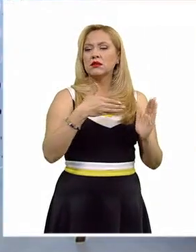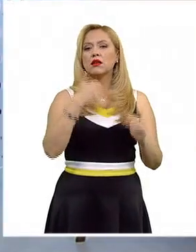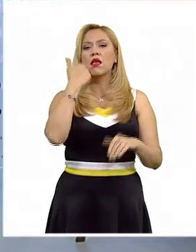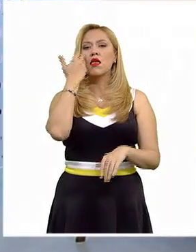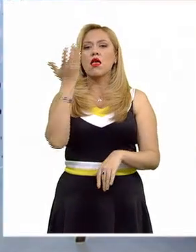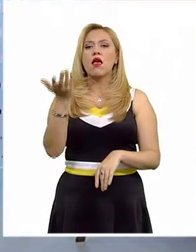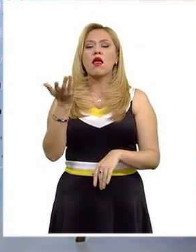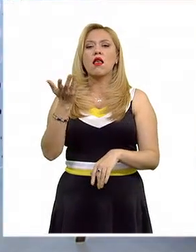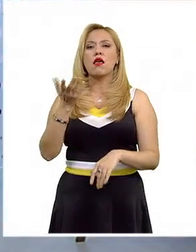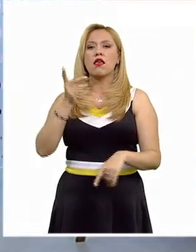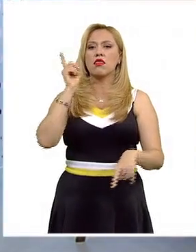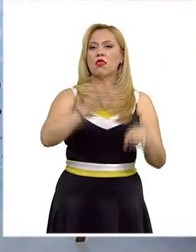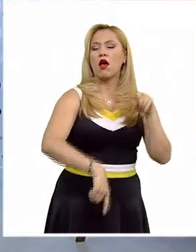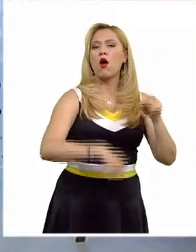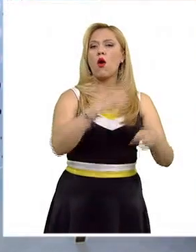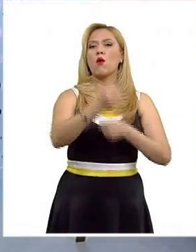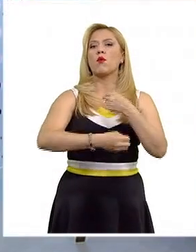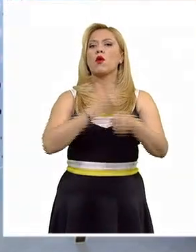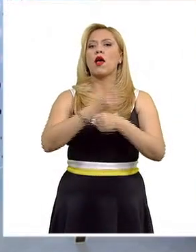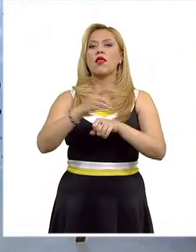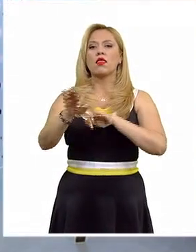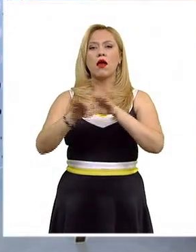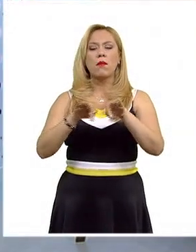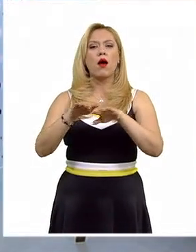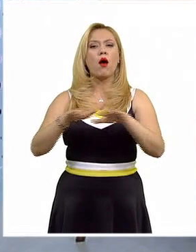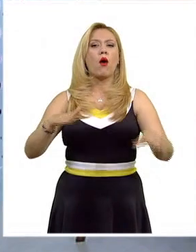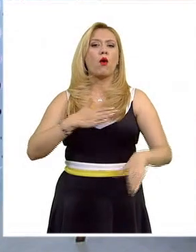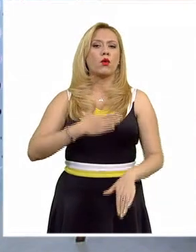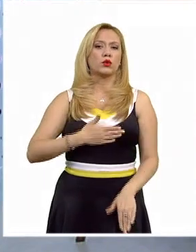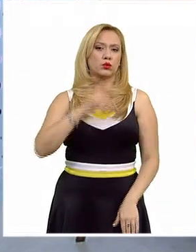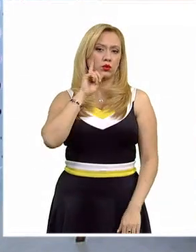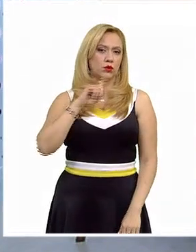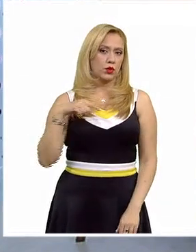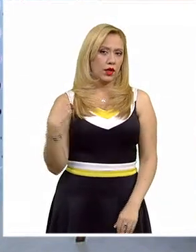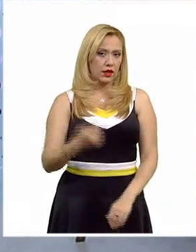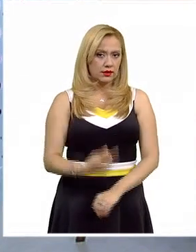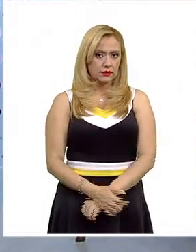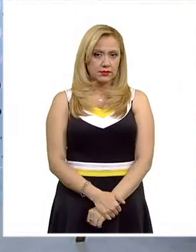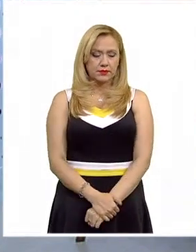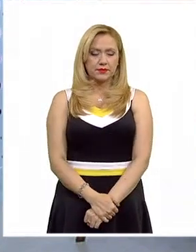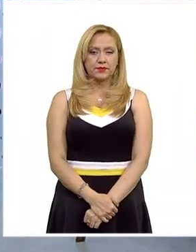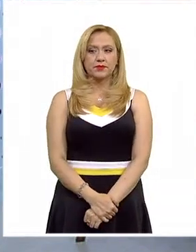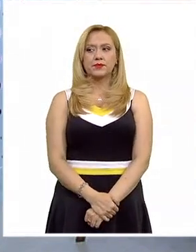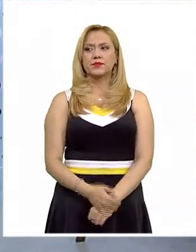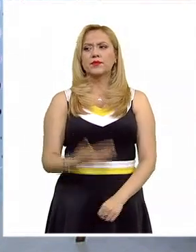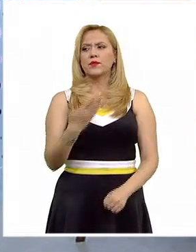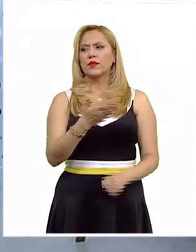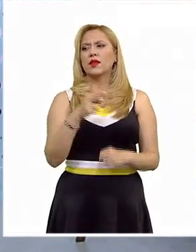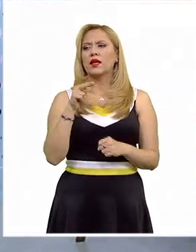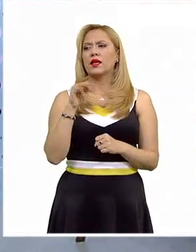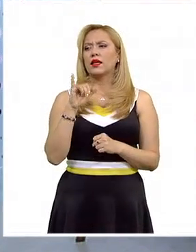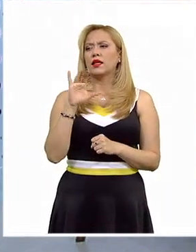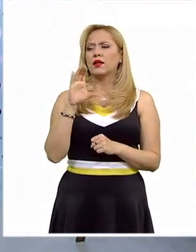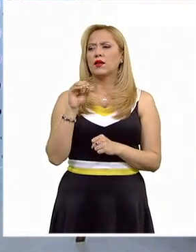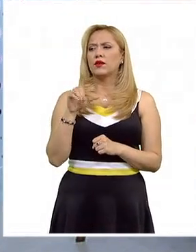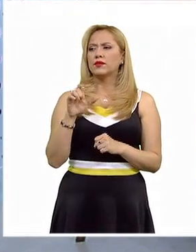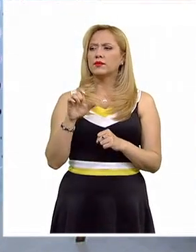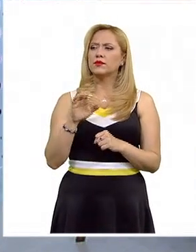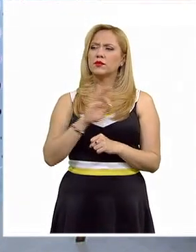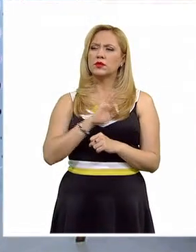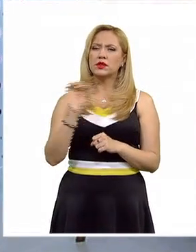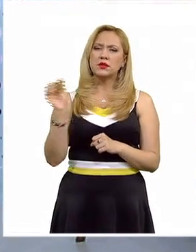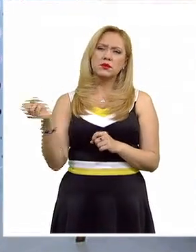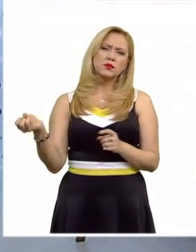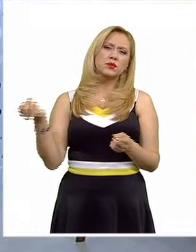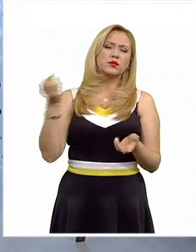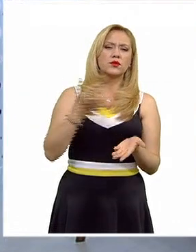eliminar las oportunidades laborales equitativas de las mujeres. Claro. Y Nicole, si nos puedes